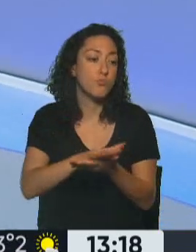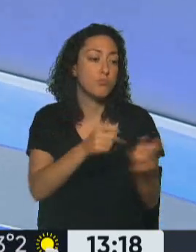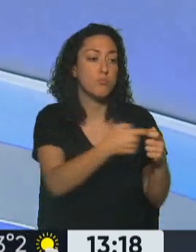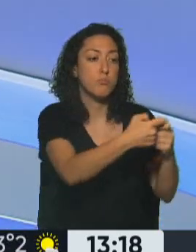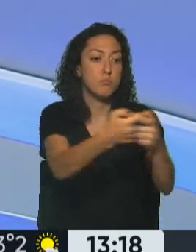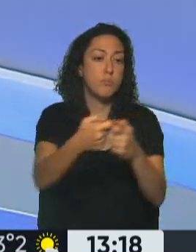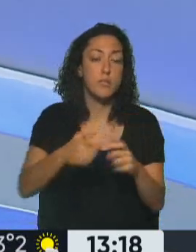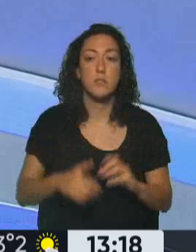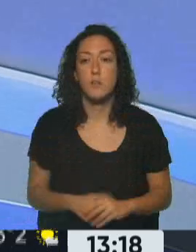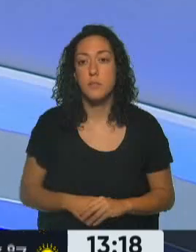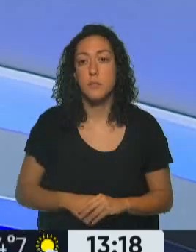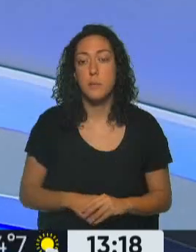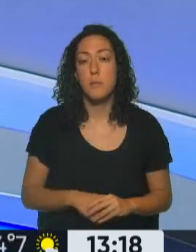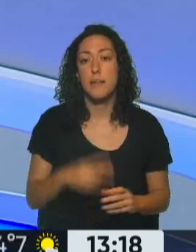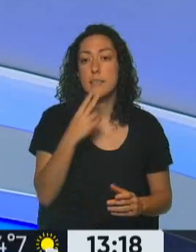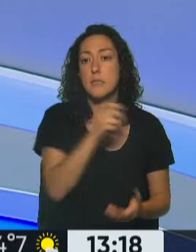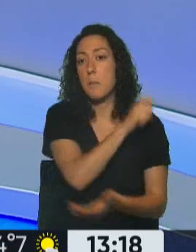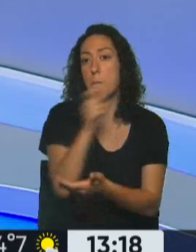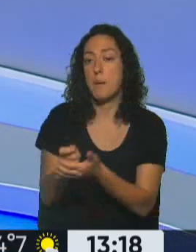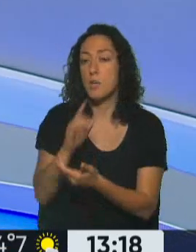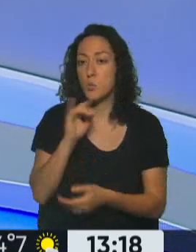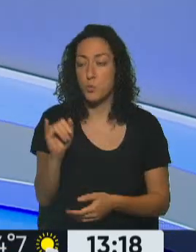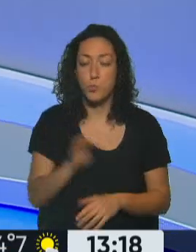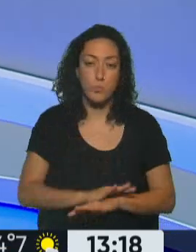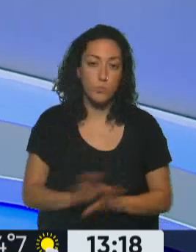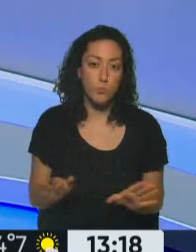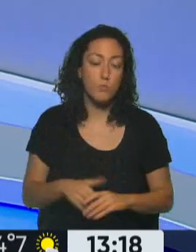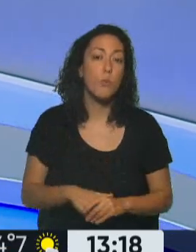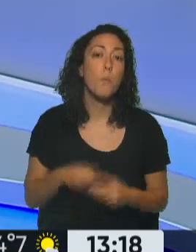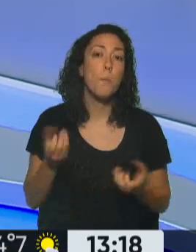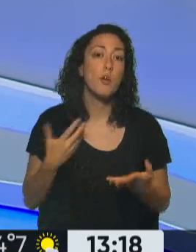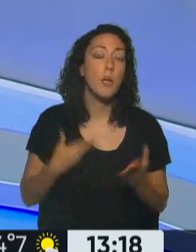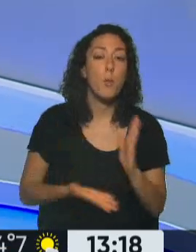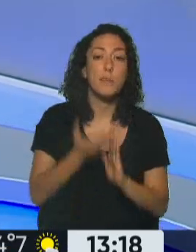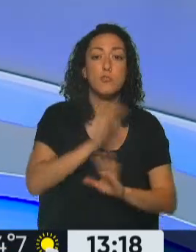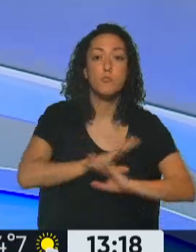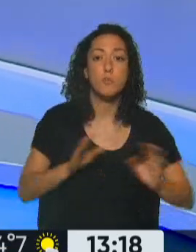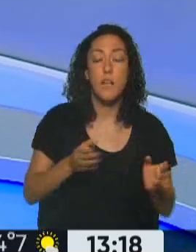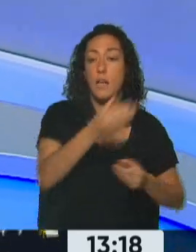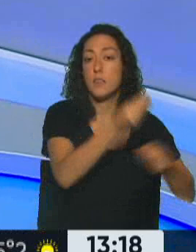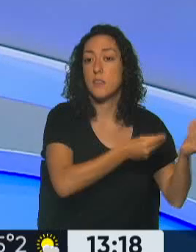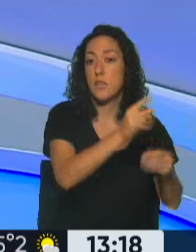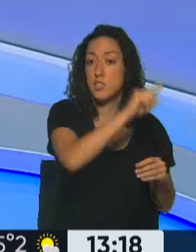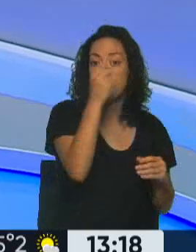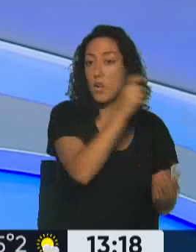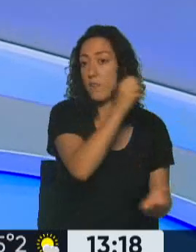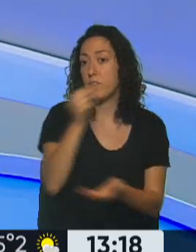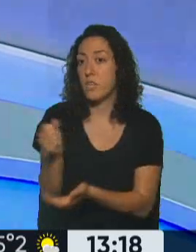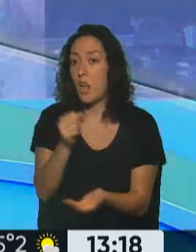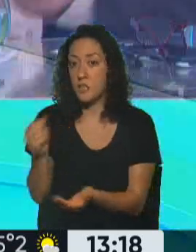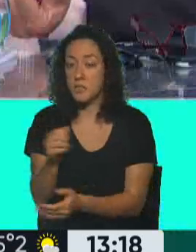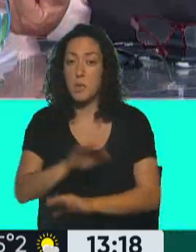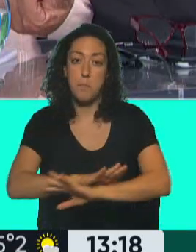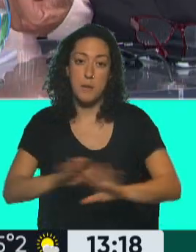las distribuidoras para que paguen la electricidad ya tienen el aumento porque el tesoro nacional no financia más este obviamente